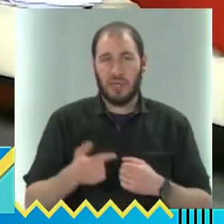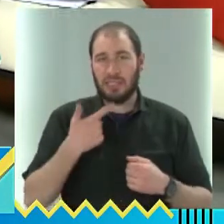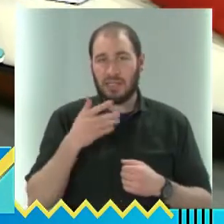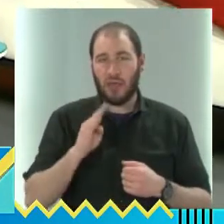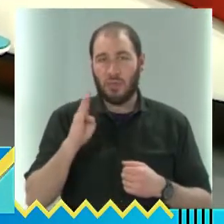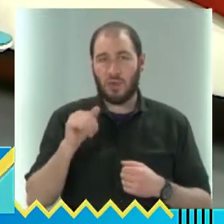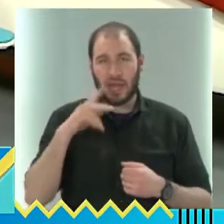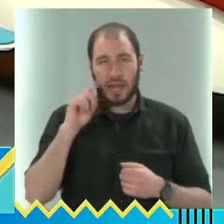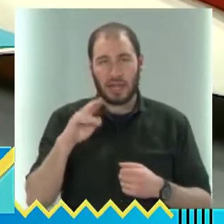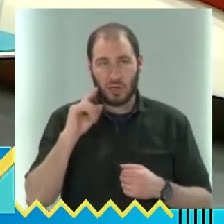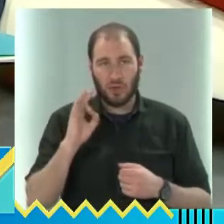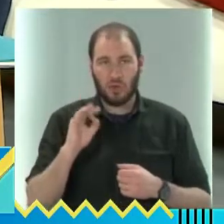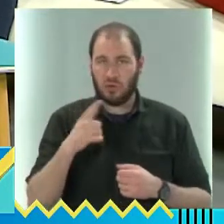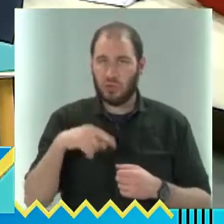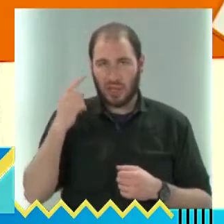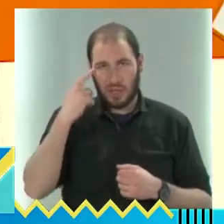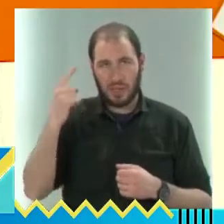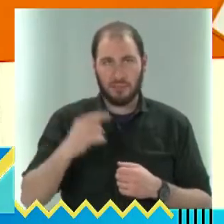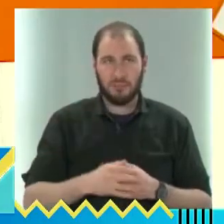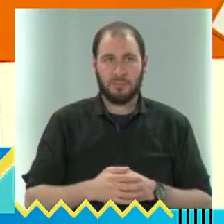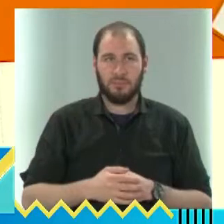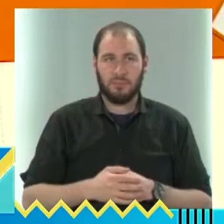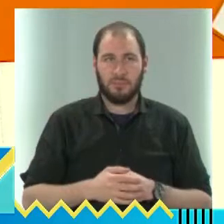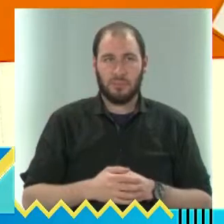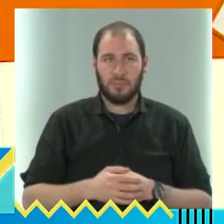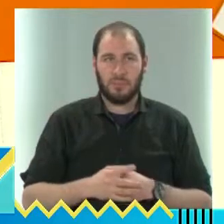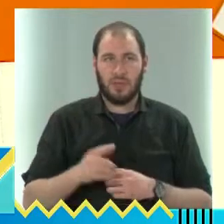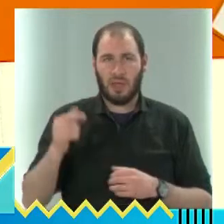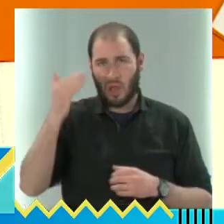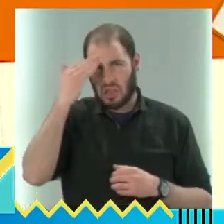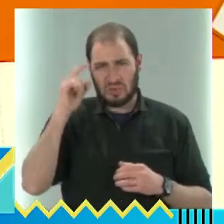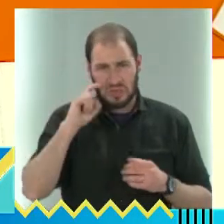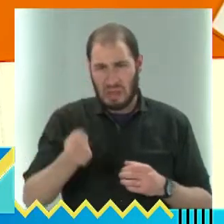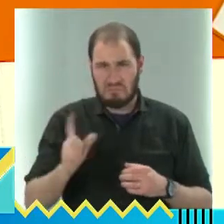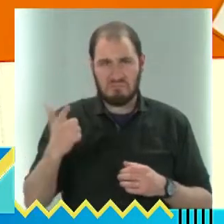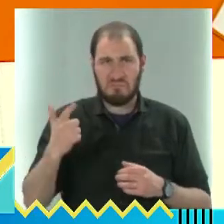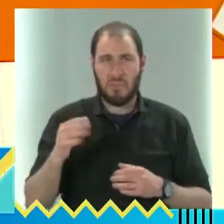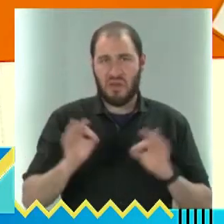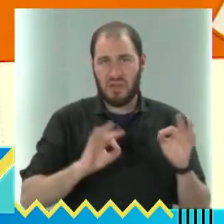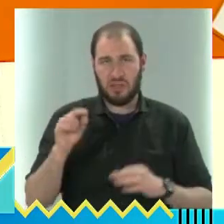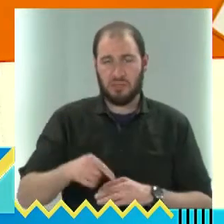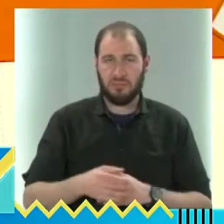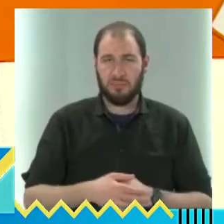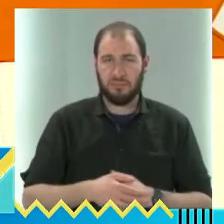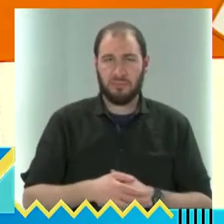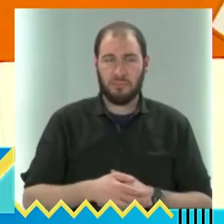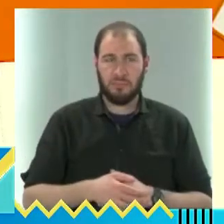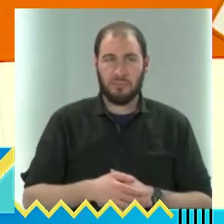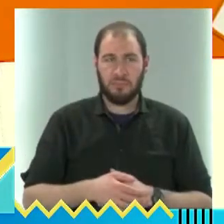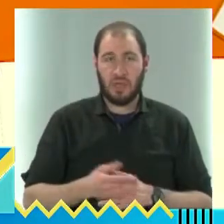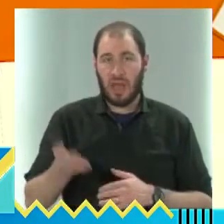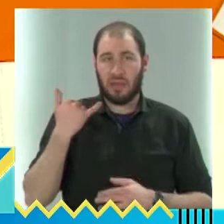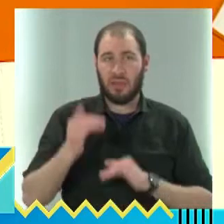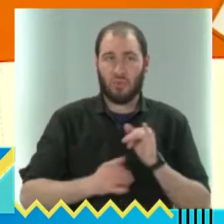senador Bonarrico en el sentido que creemos que para nada es inconstitucional este proyecto. Como lo